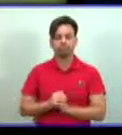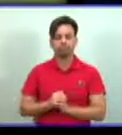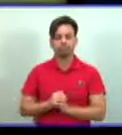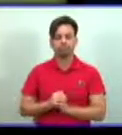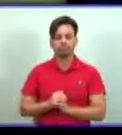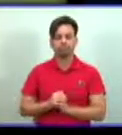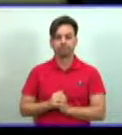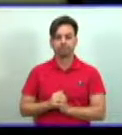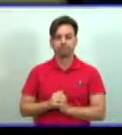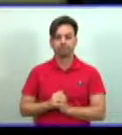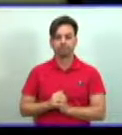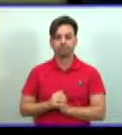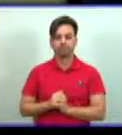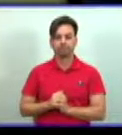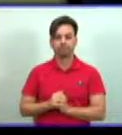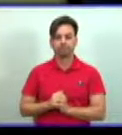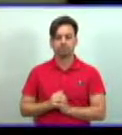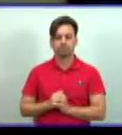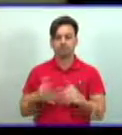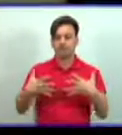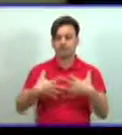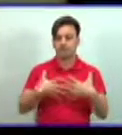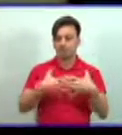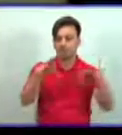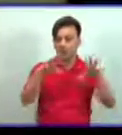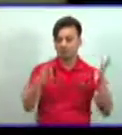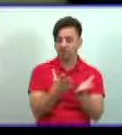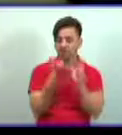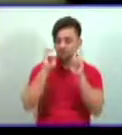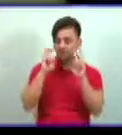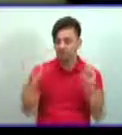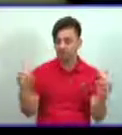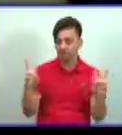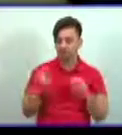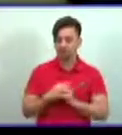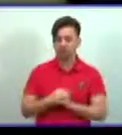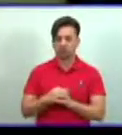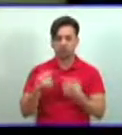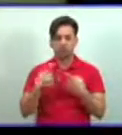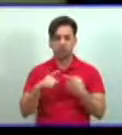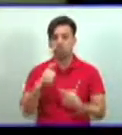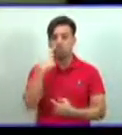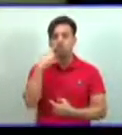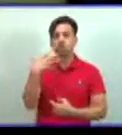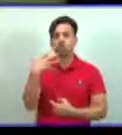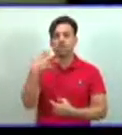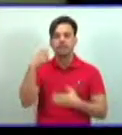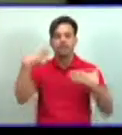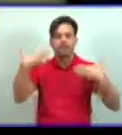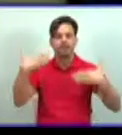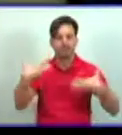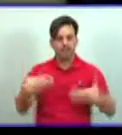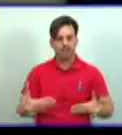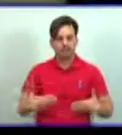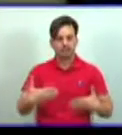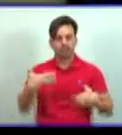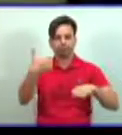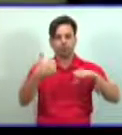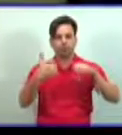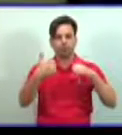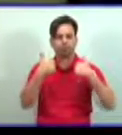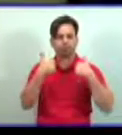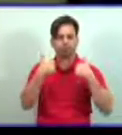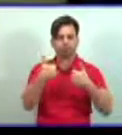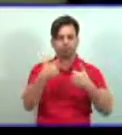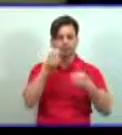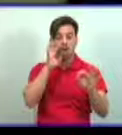efectos contaminantes, pero si no asumimos una actitud correcta, una actitud ética ante el cuidado del medio ambiente y